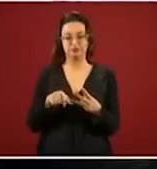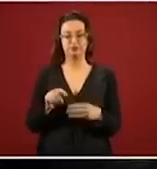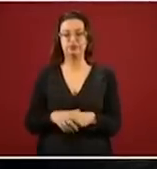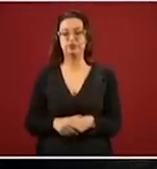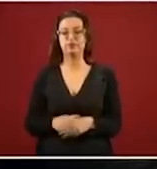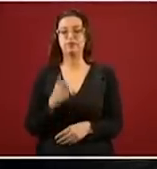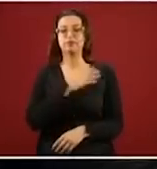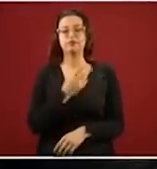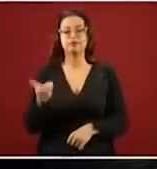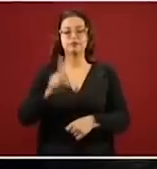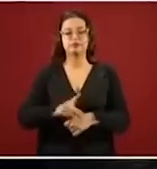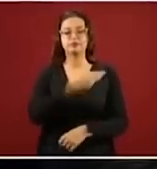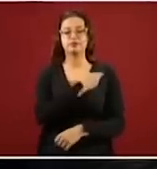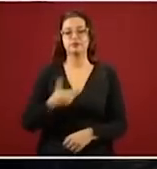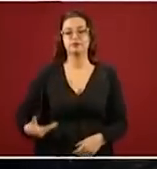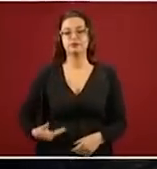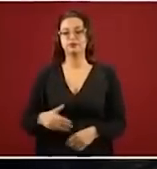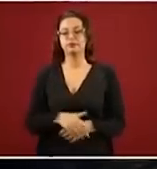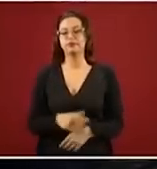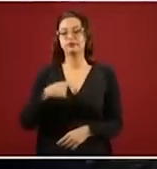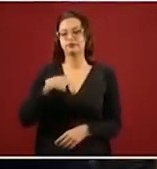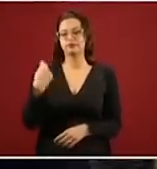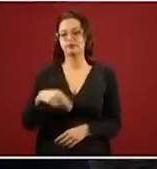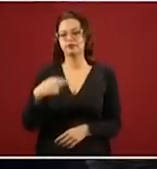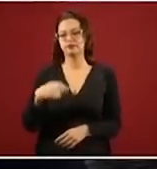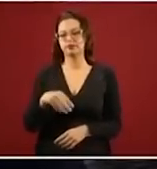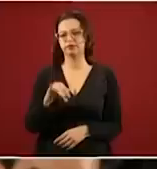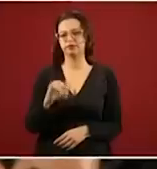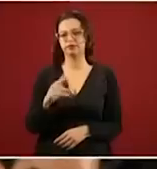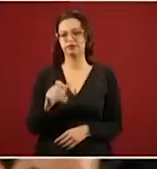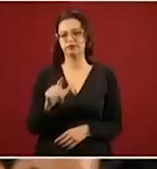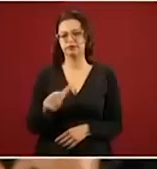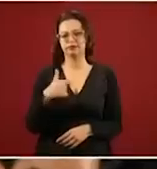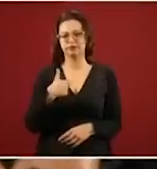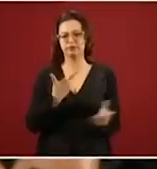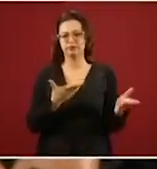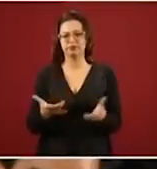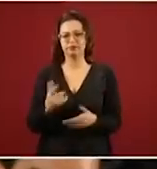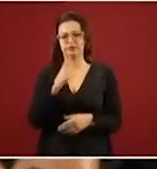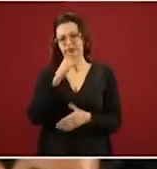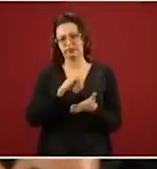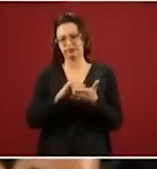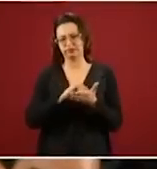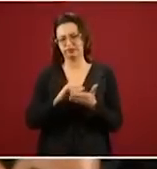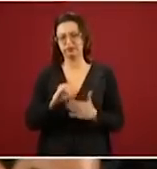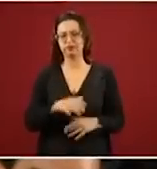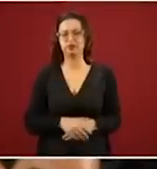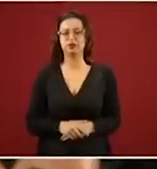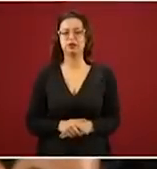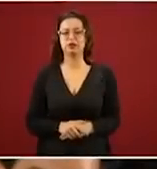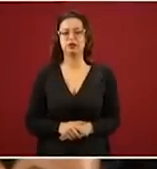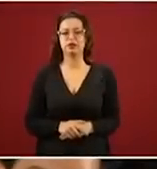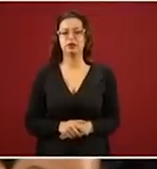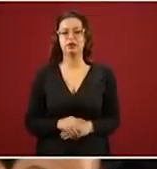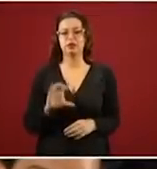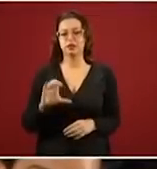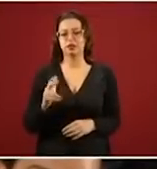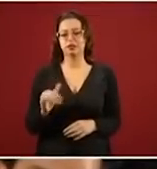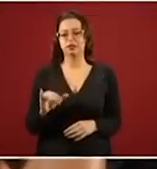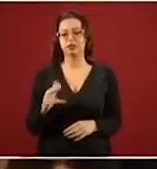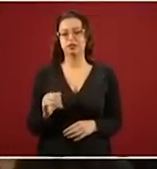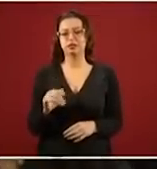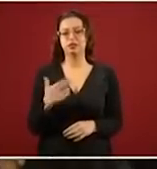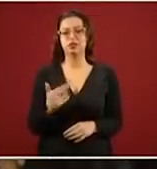buenos días a todos miguel fernández de vice dios en la ciudad de nueva york en la cabecera municipal de chichihualco en